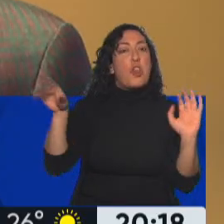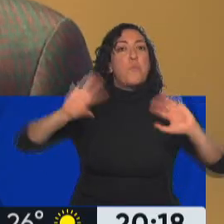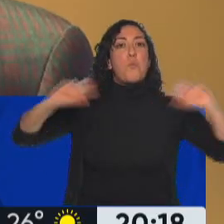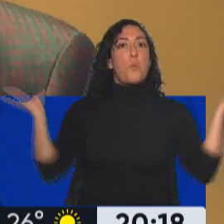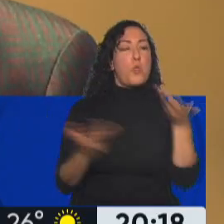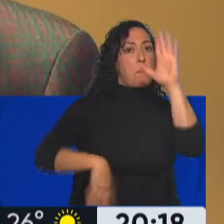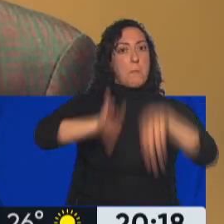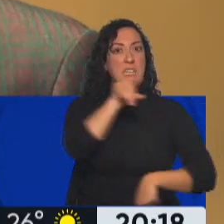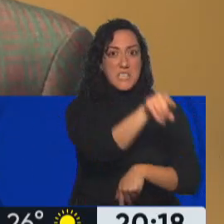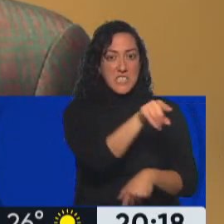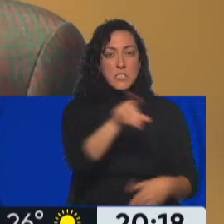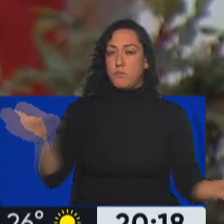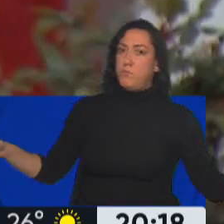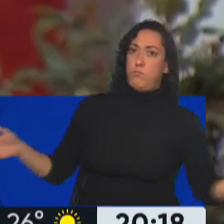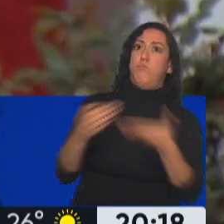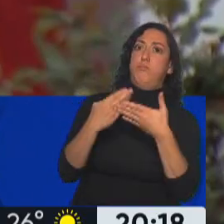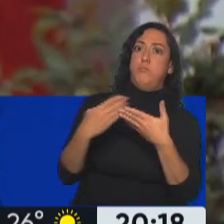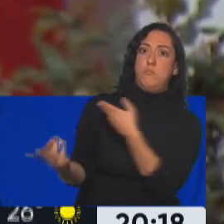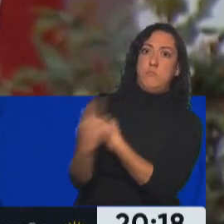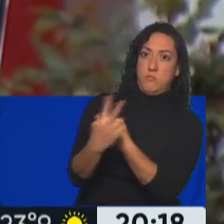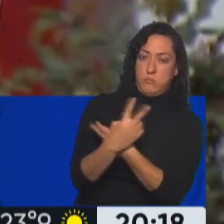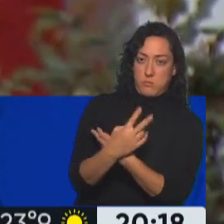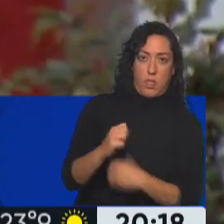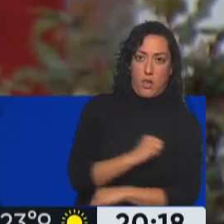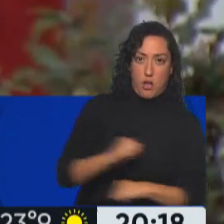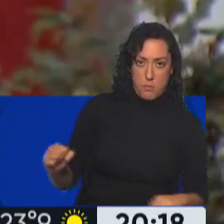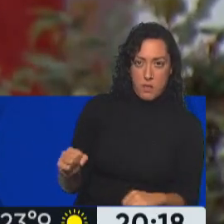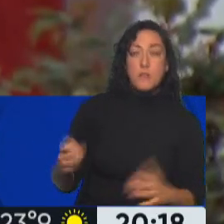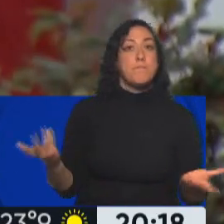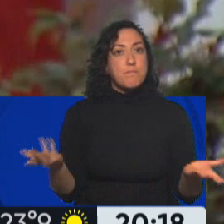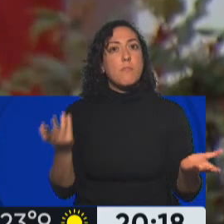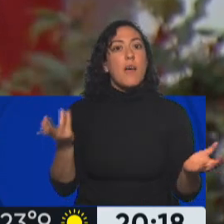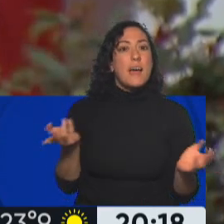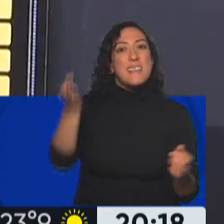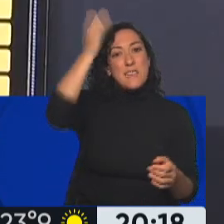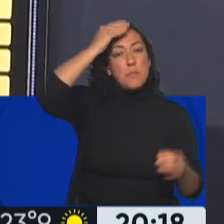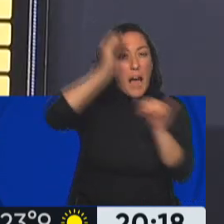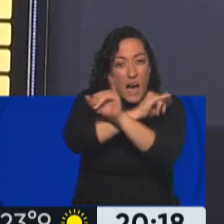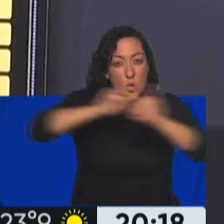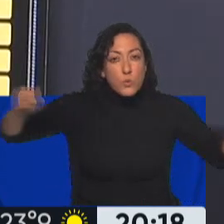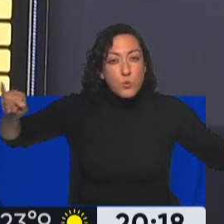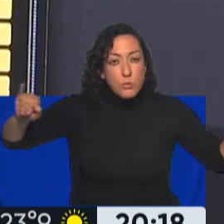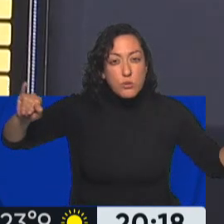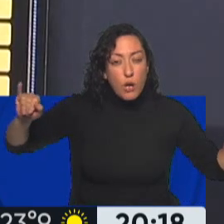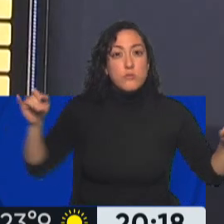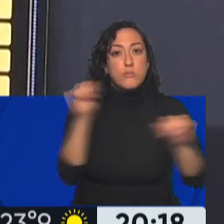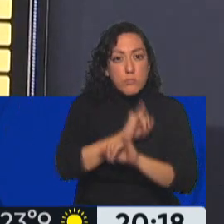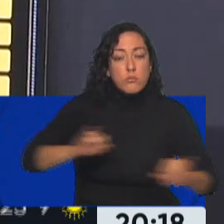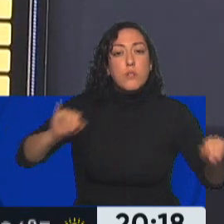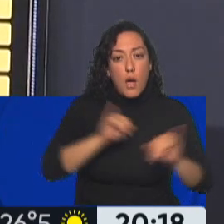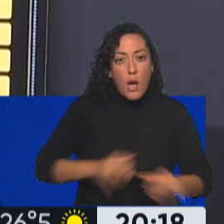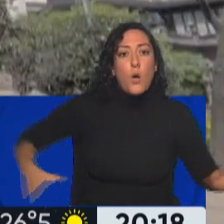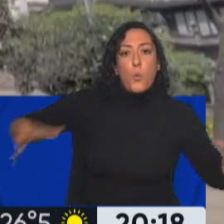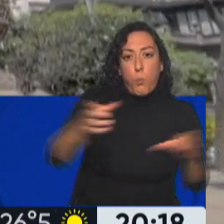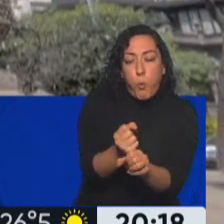pase a ser un país cerrado o bastante cerrado. El efecto de los anuncios repercute en las bolsas y acciones argentinas en